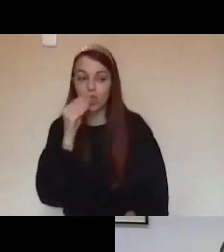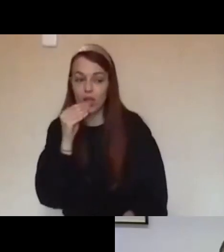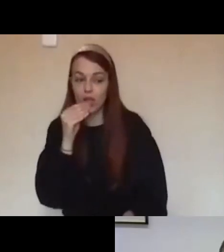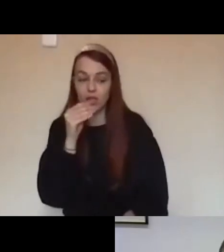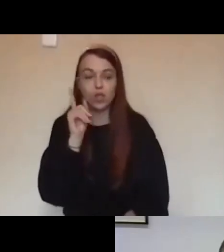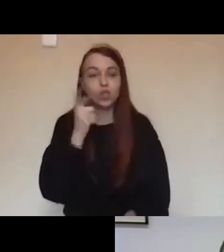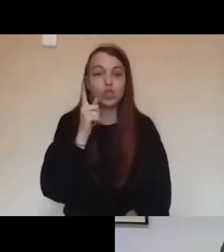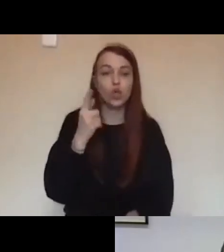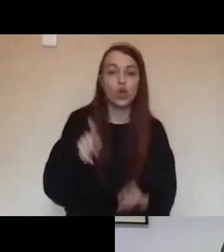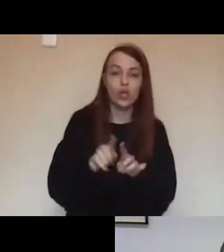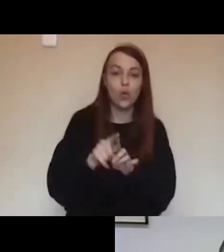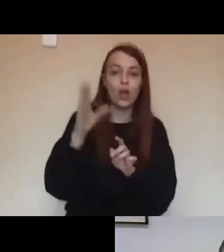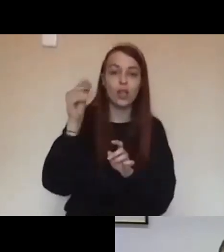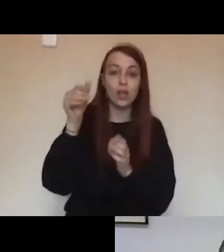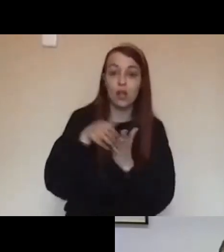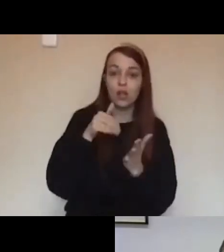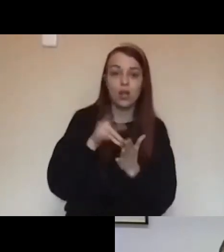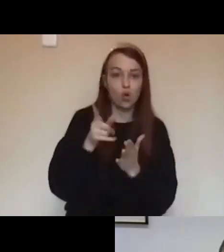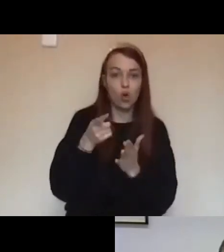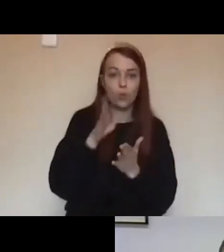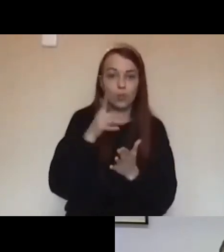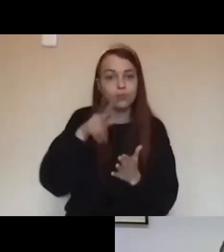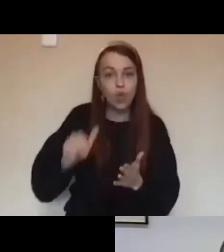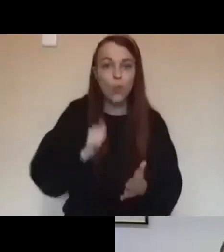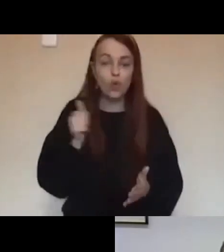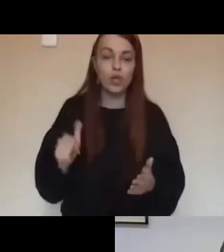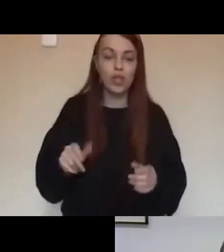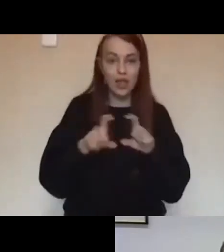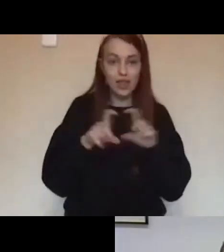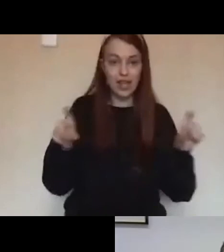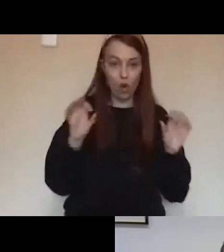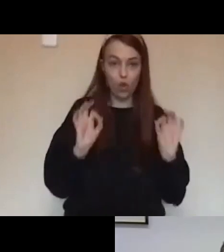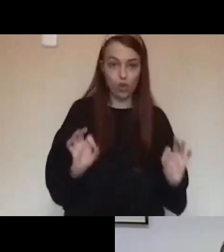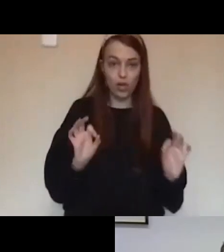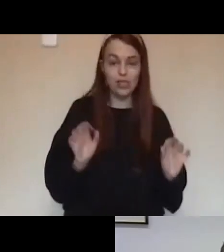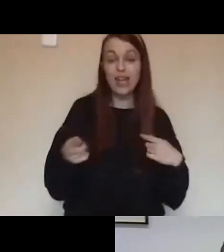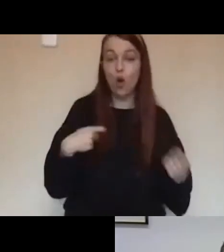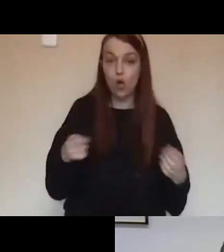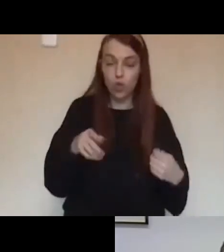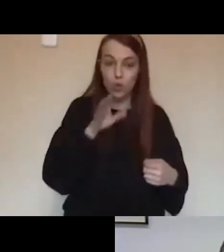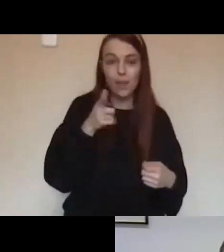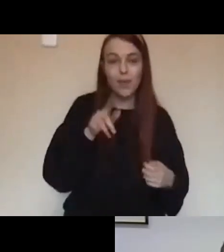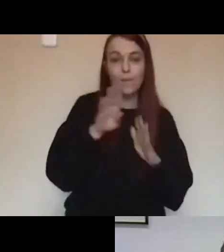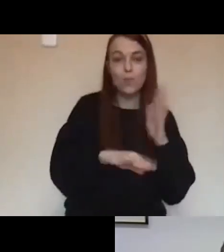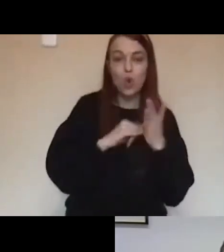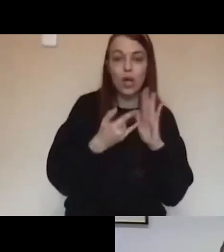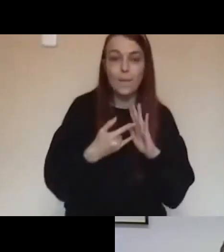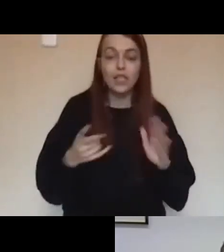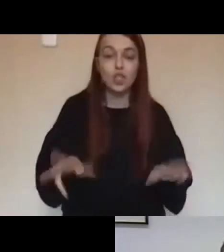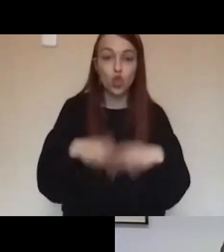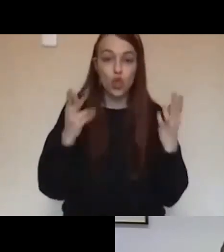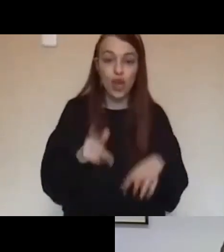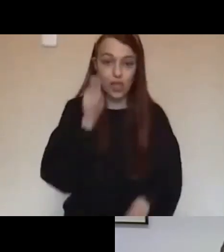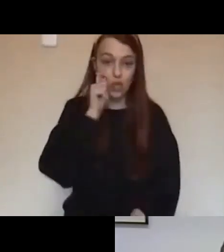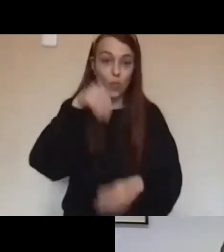como una oportunidad de negocio clara. Incluso por los mismos programas sociales de turismo que tiene el Servicio